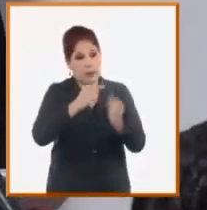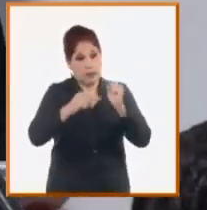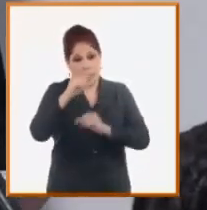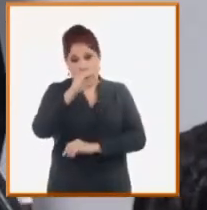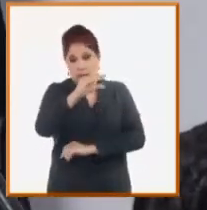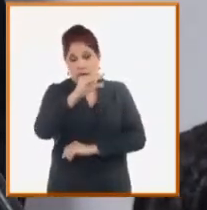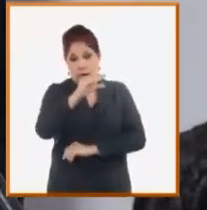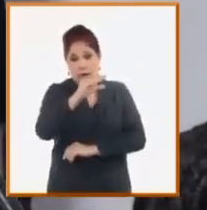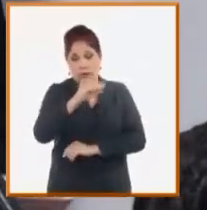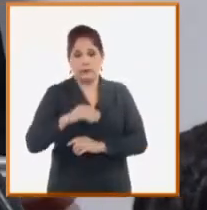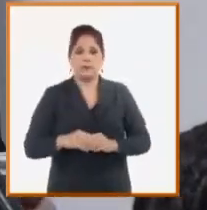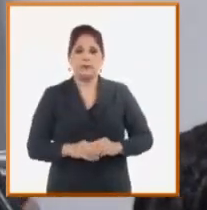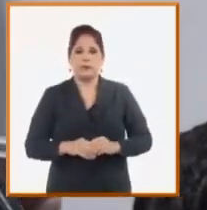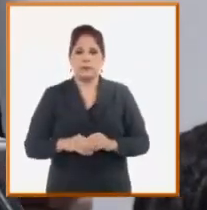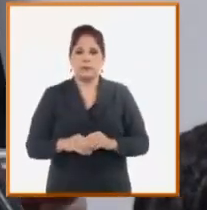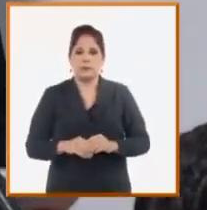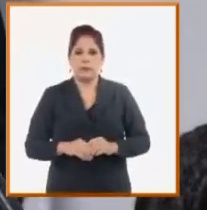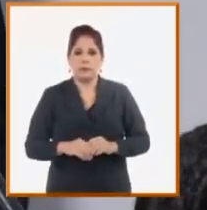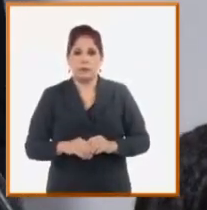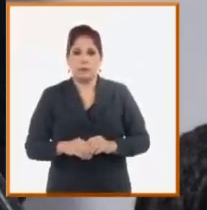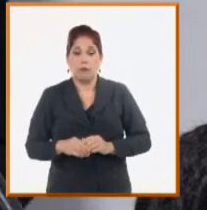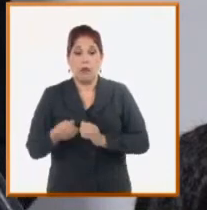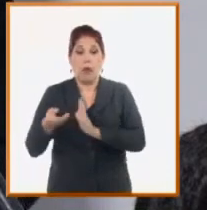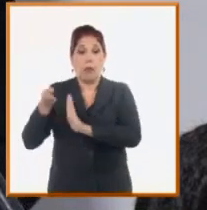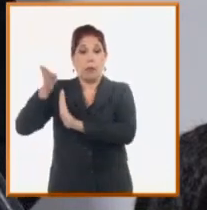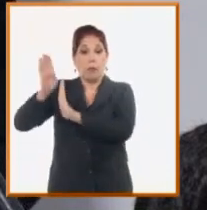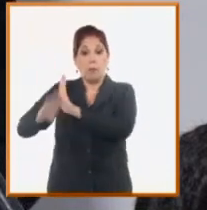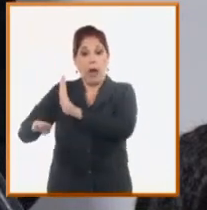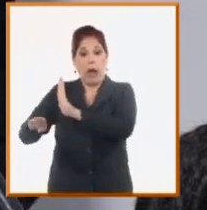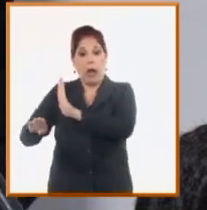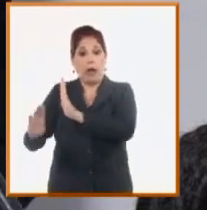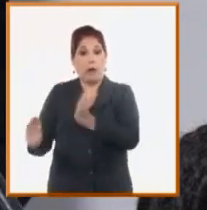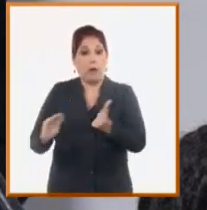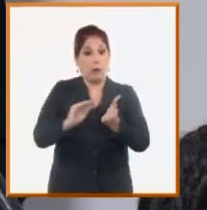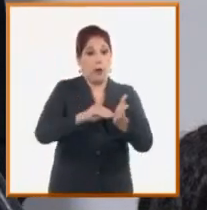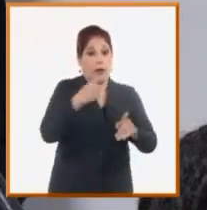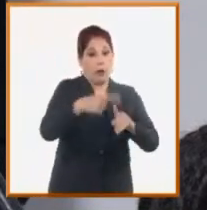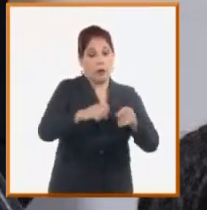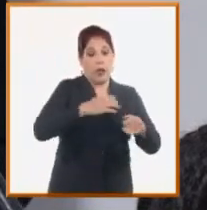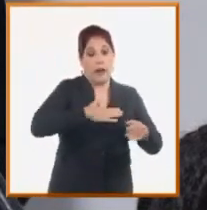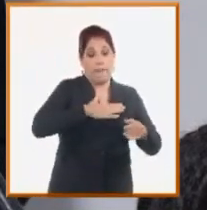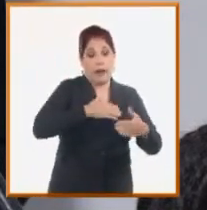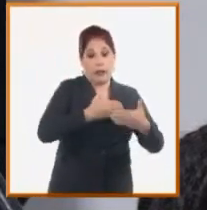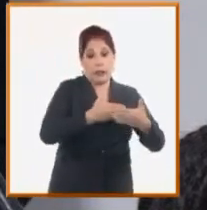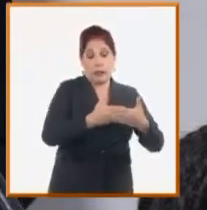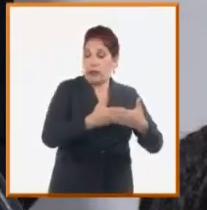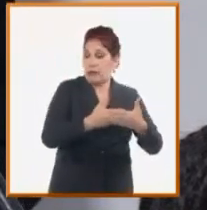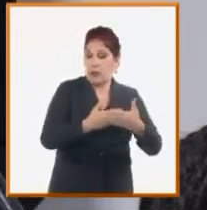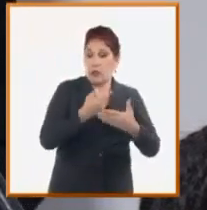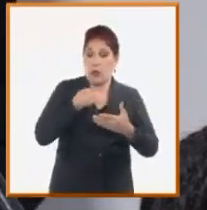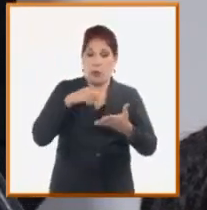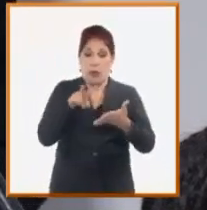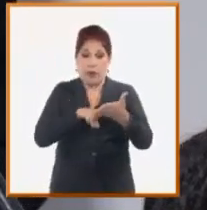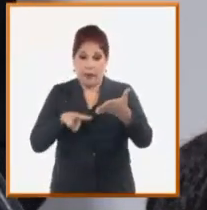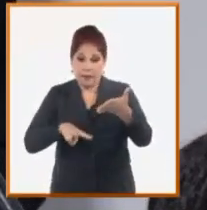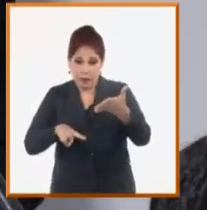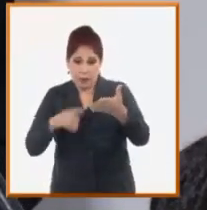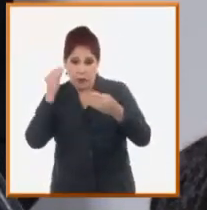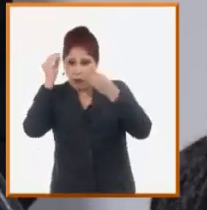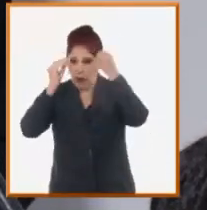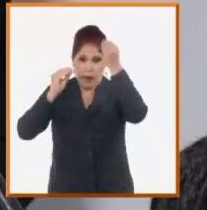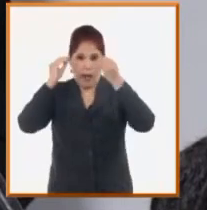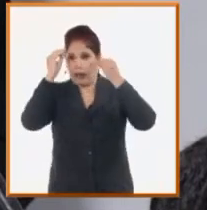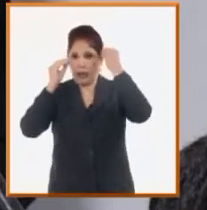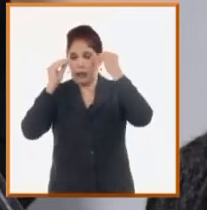uno mira esa fluctuación que se está produciendo y cuando revisa y analiza que